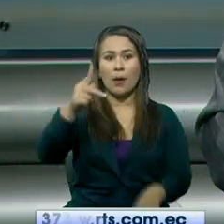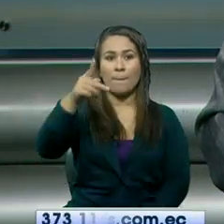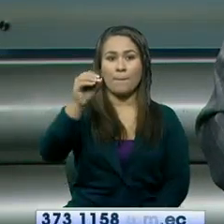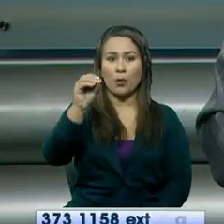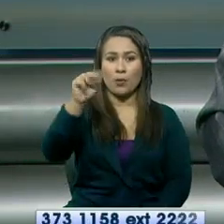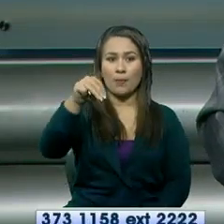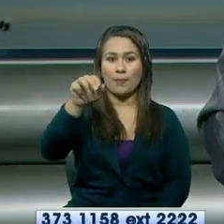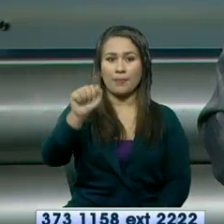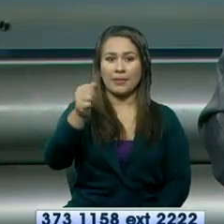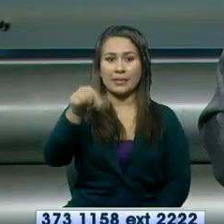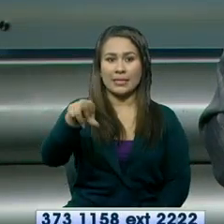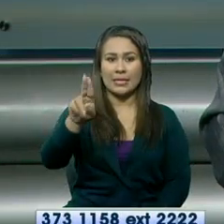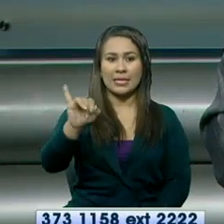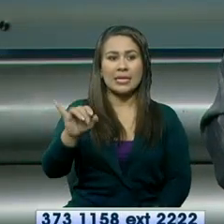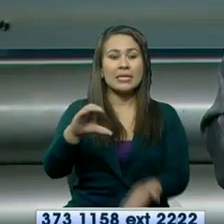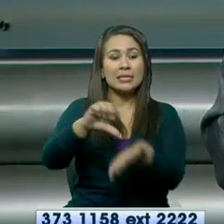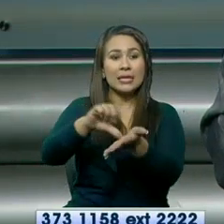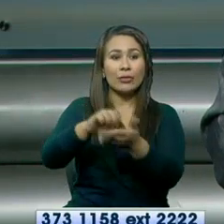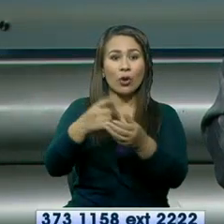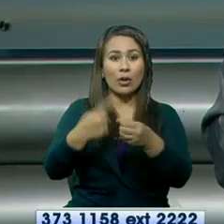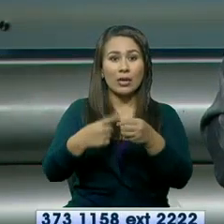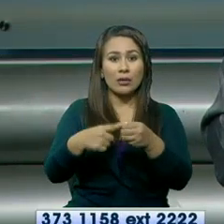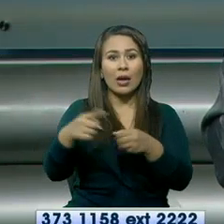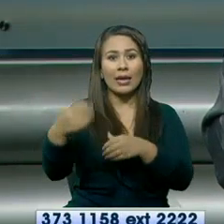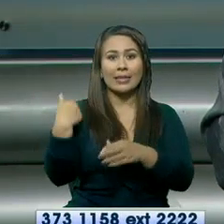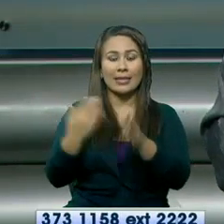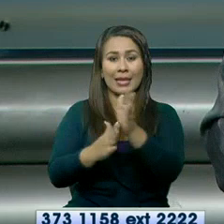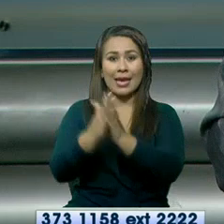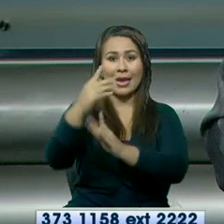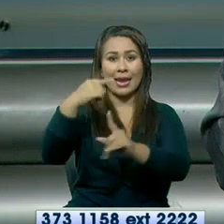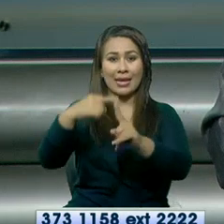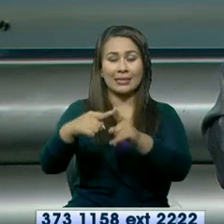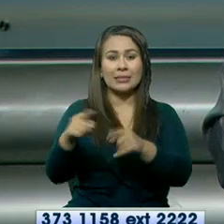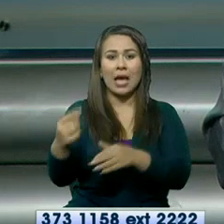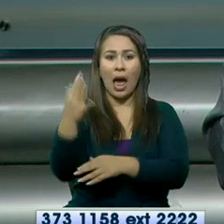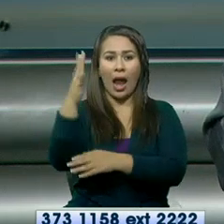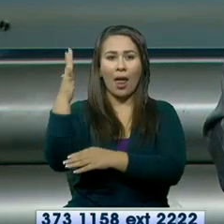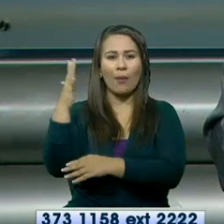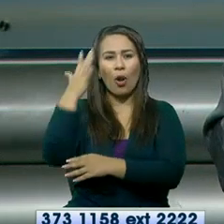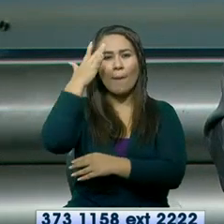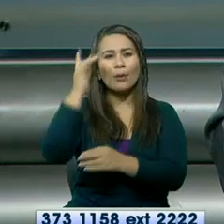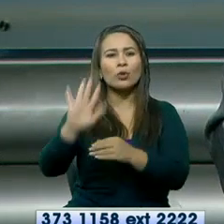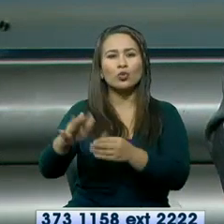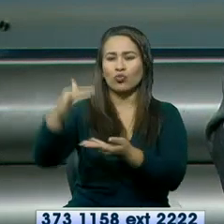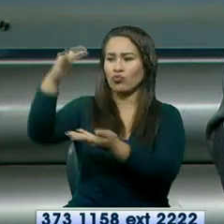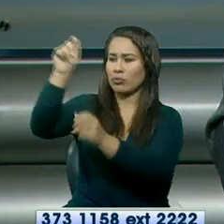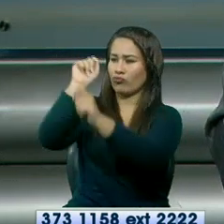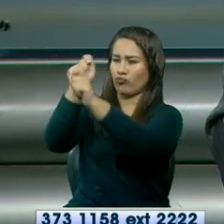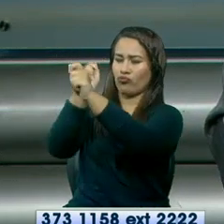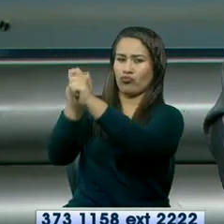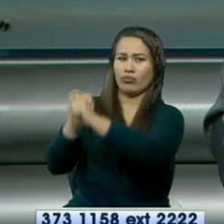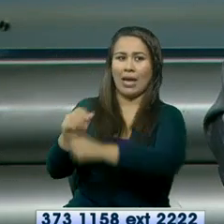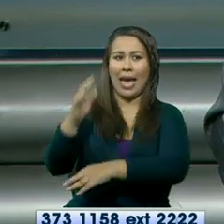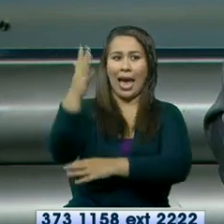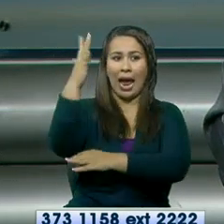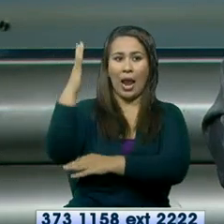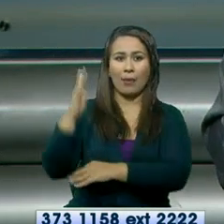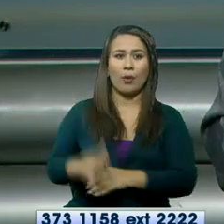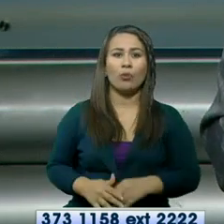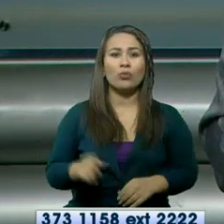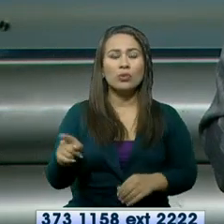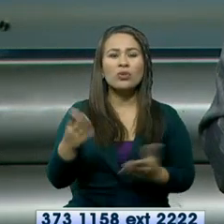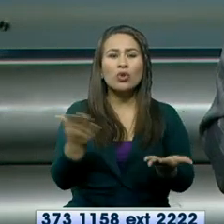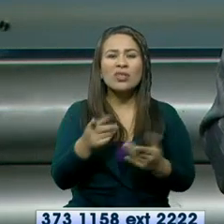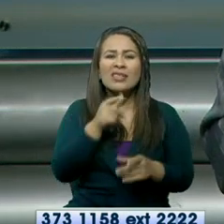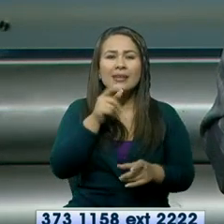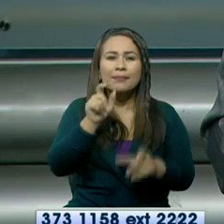de Quito, se encuentra la iglesia del Señor del Árbol, nombre que lleva debido a su escultura tallada en un árbol de Quichuar.